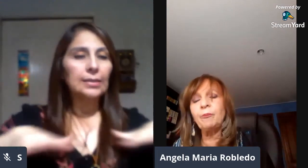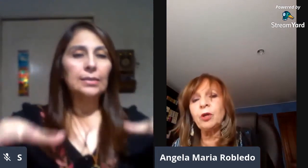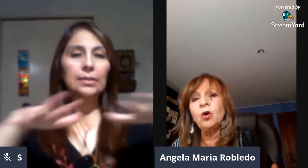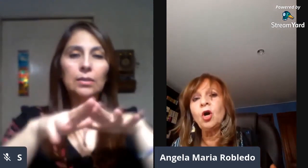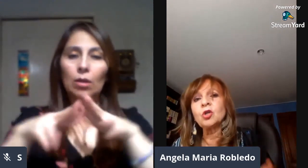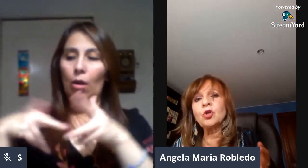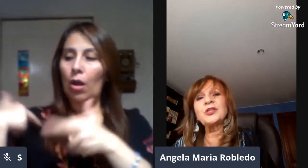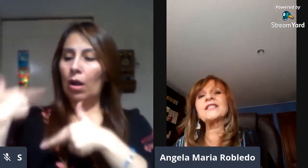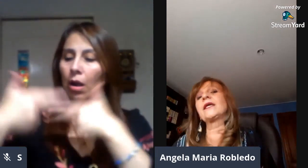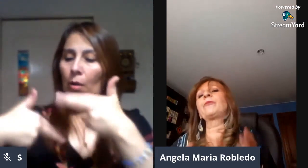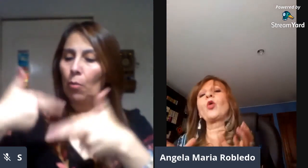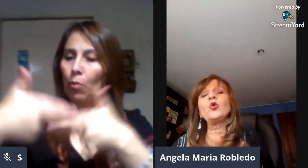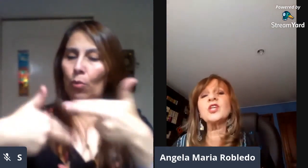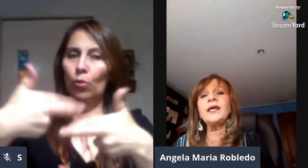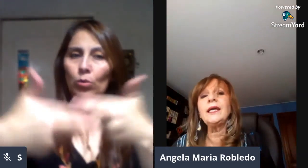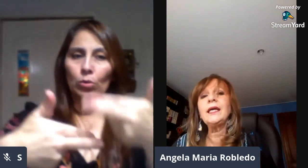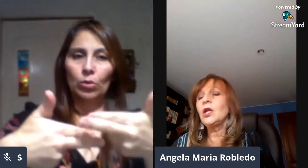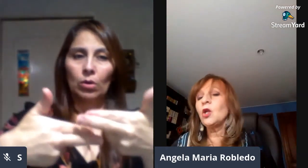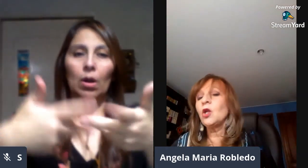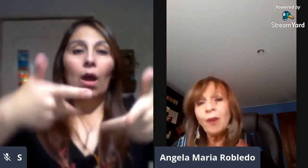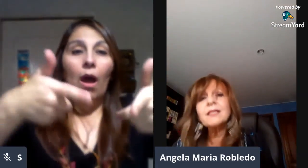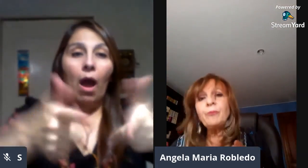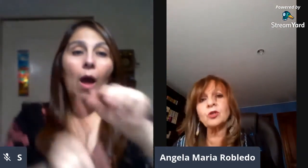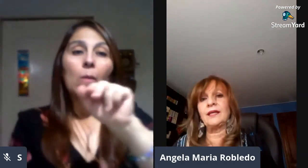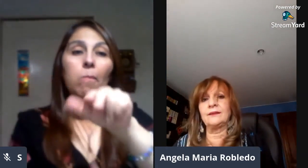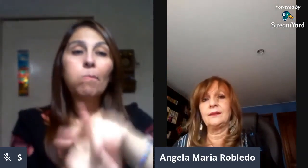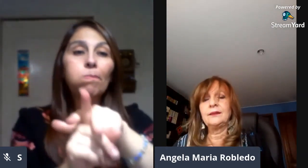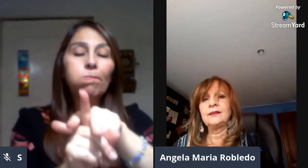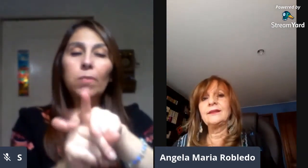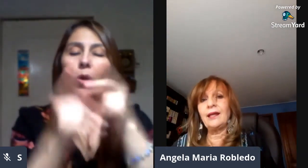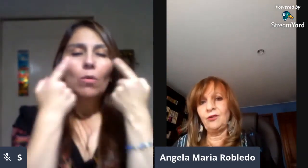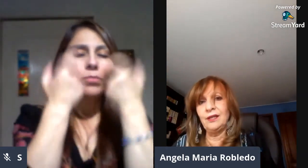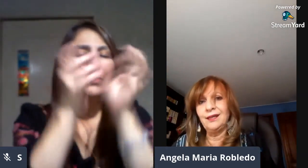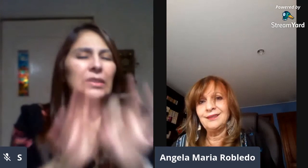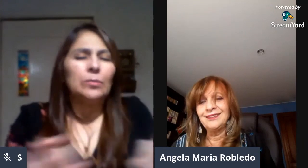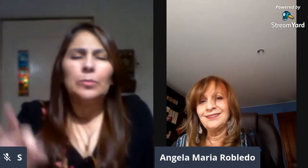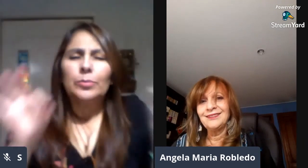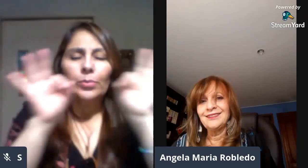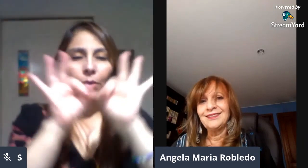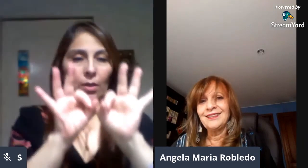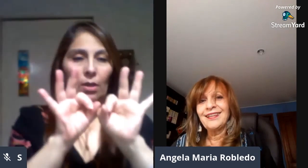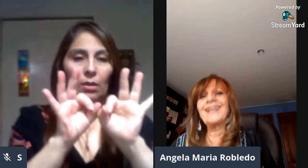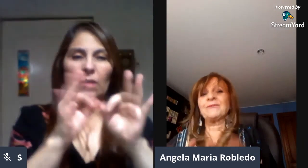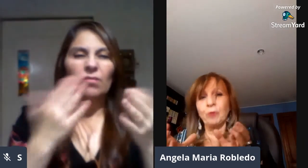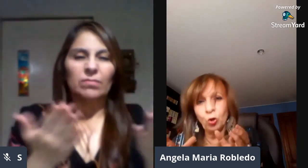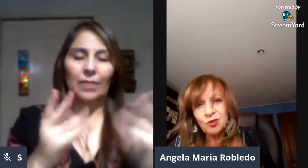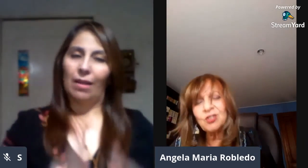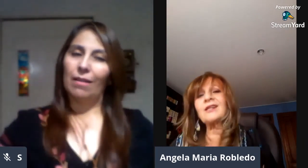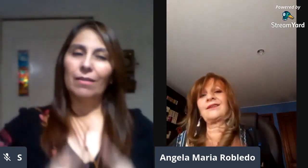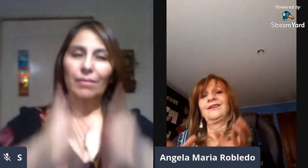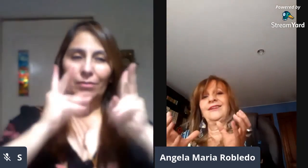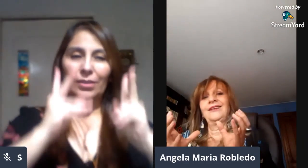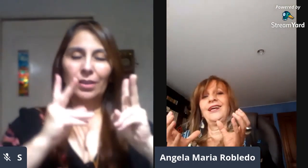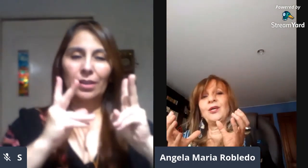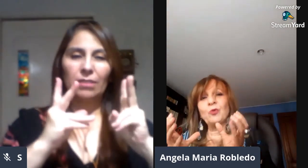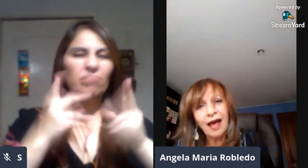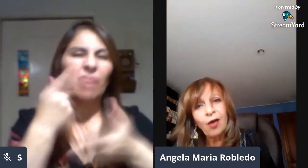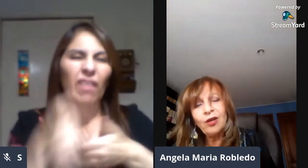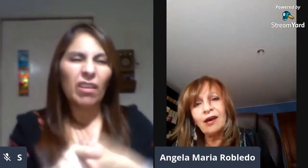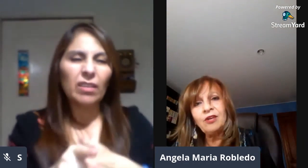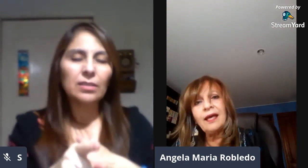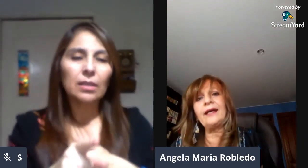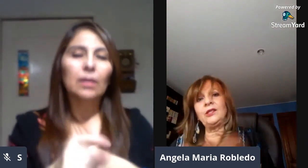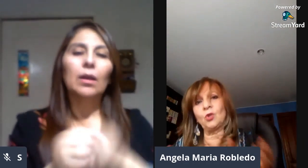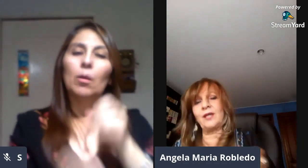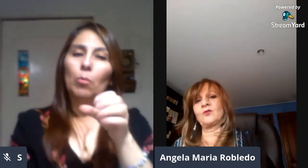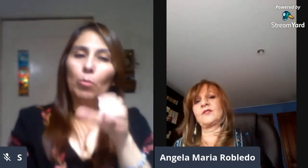sentido más amplio, donde se produce lo más importante de la vida, que es producir el